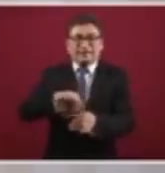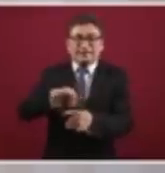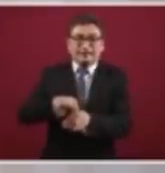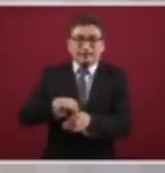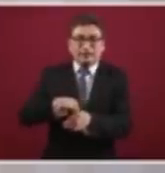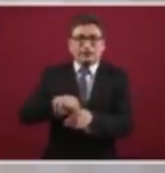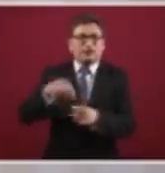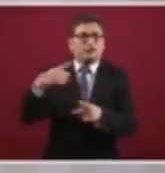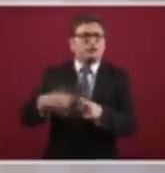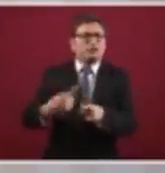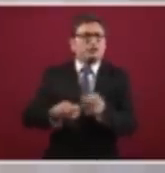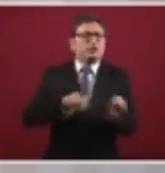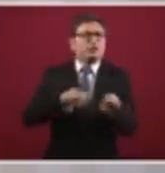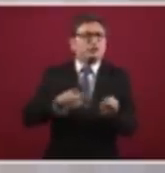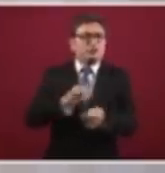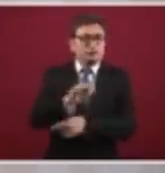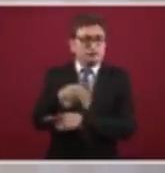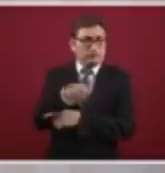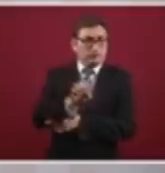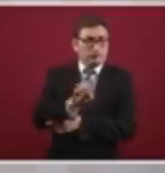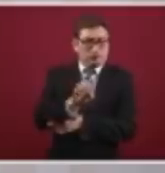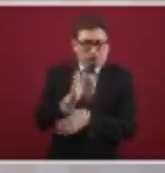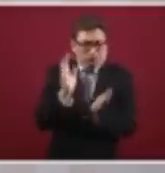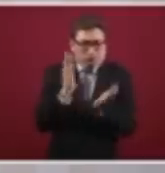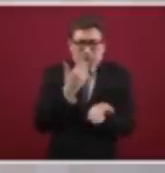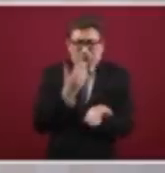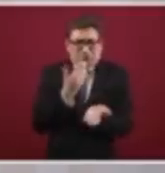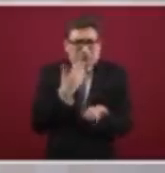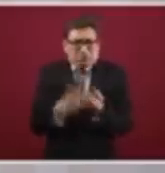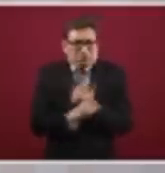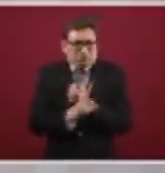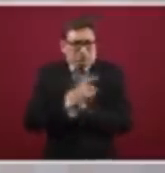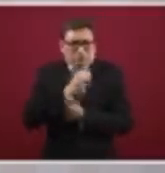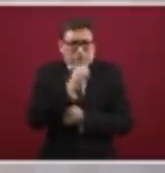organice el ine no hay problema